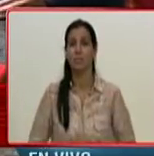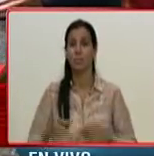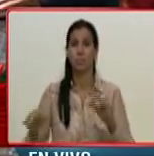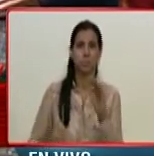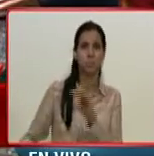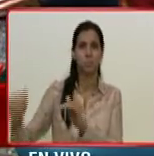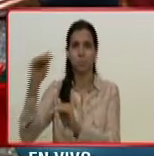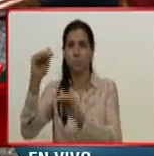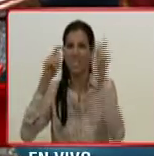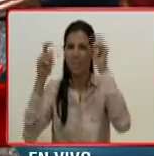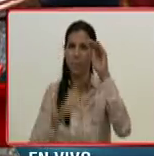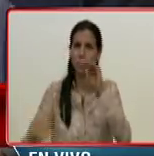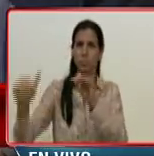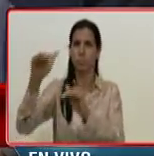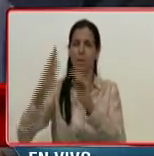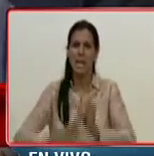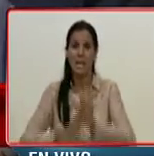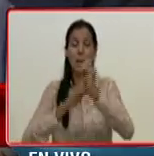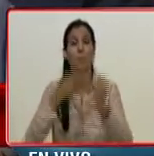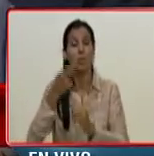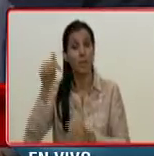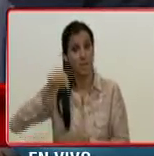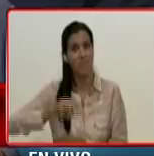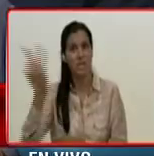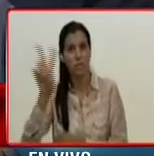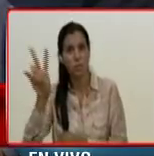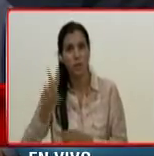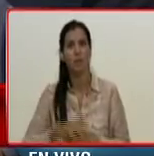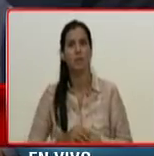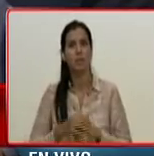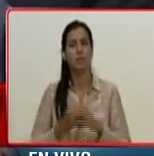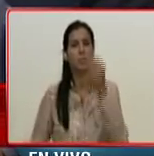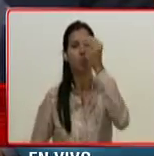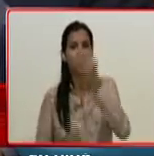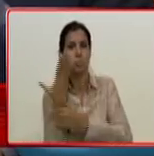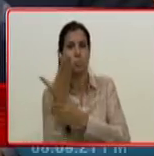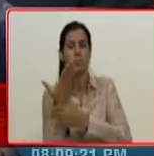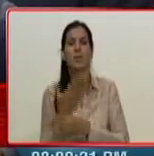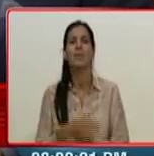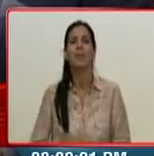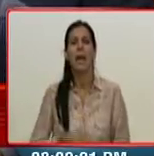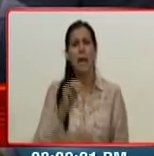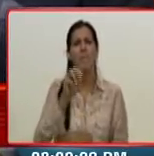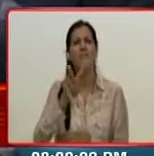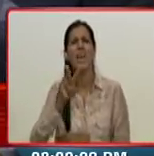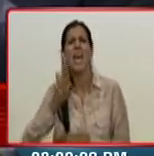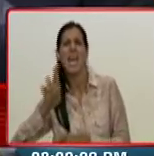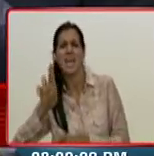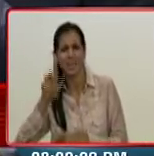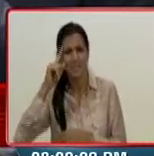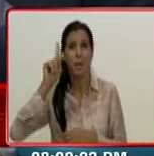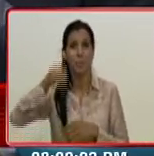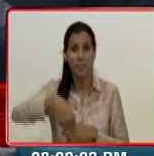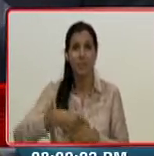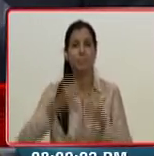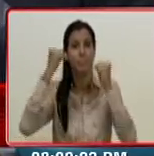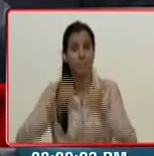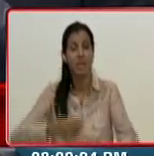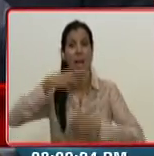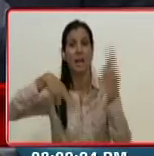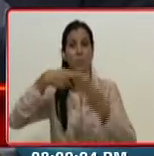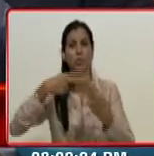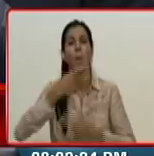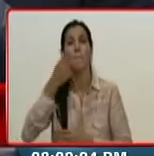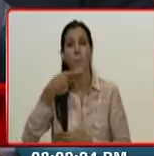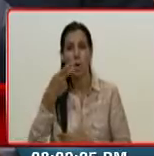de Hugo Chávez como líder político de nuestro país, el nacimiento del movimiento Quinta República y la consolidación de la revolución como una